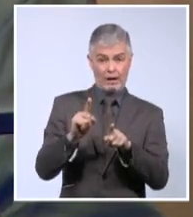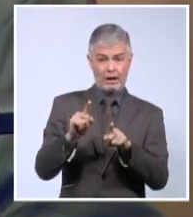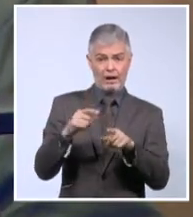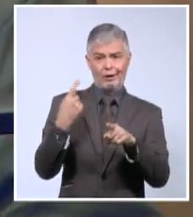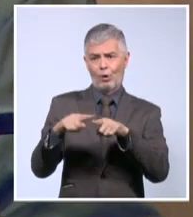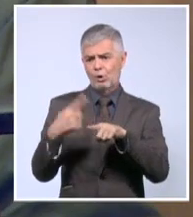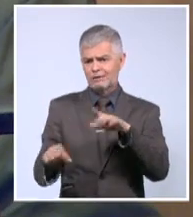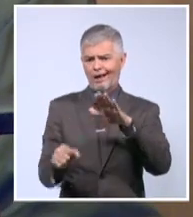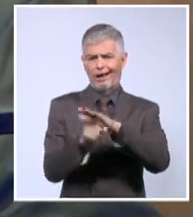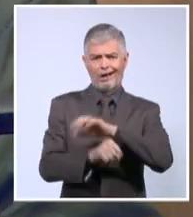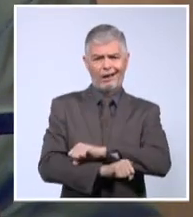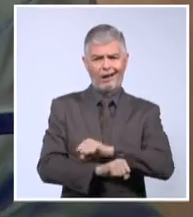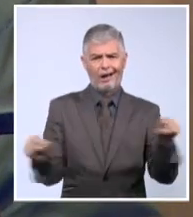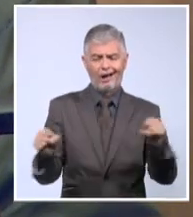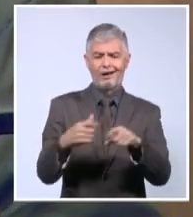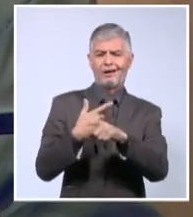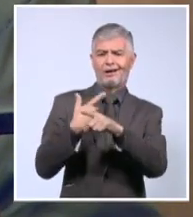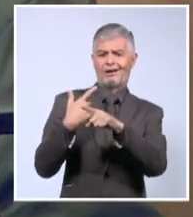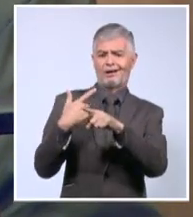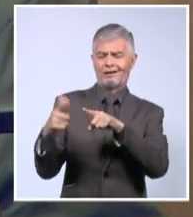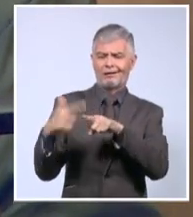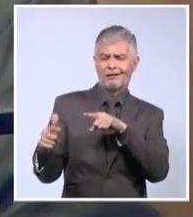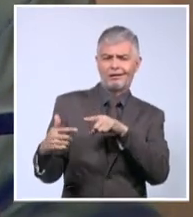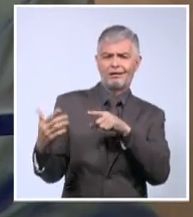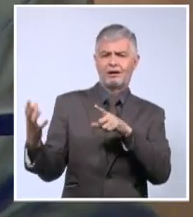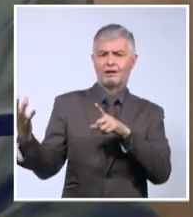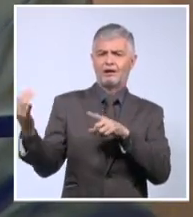sabotaje, de provocaciones,